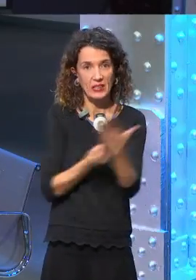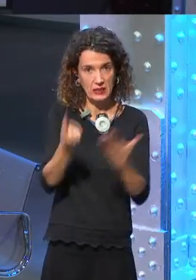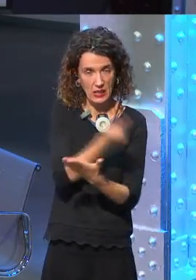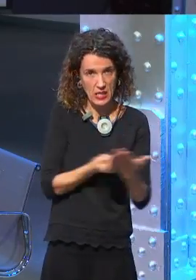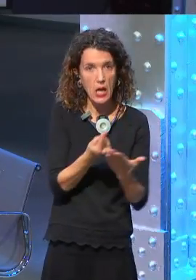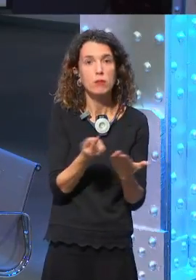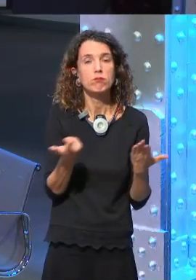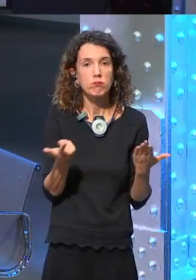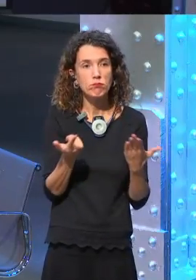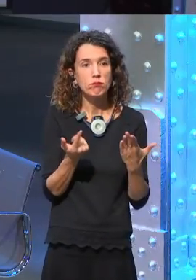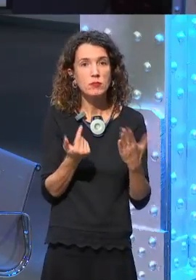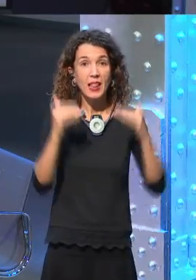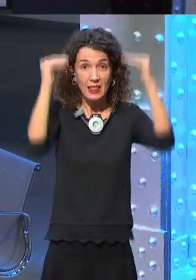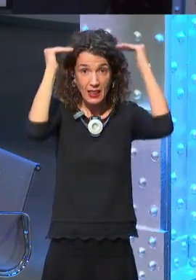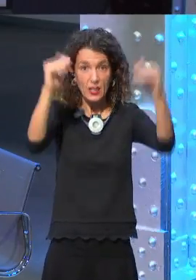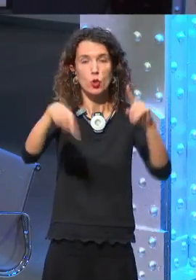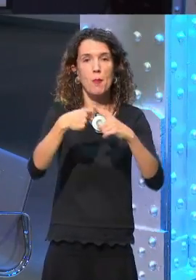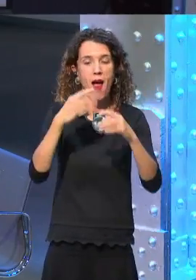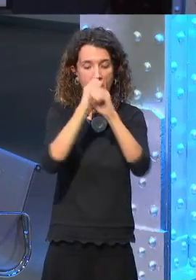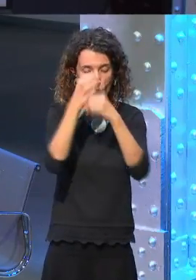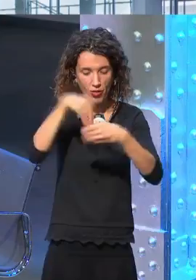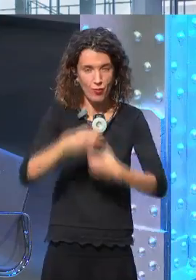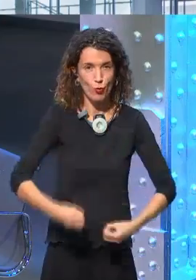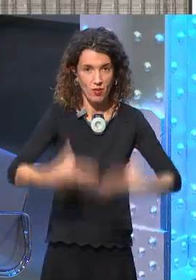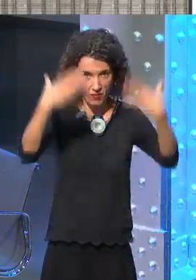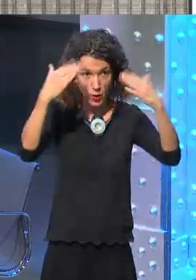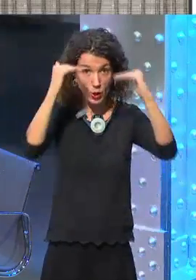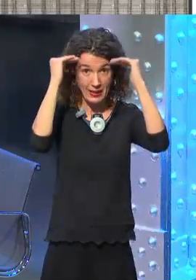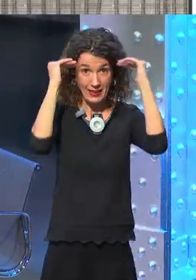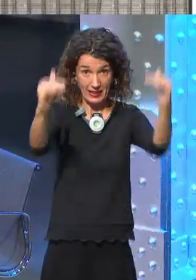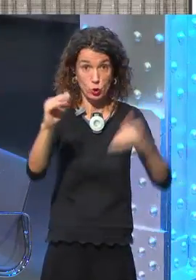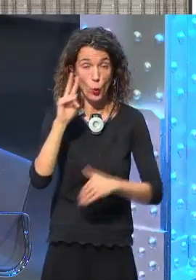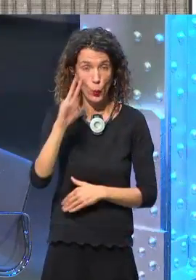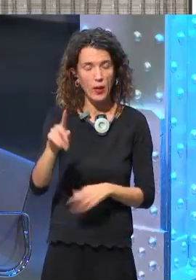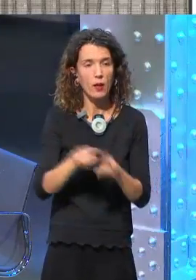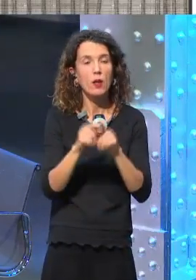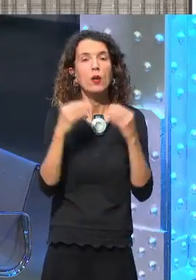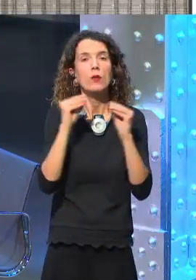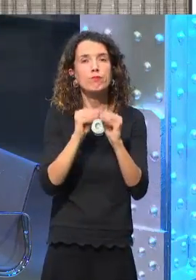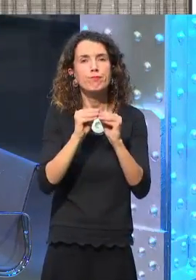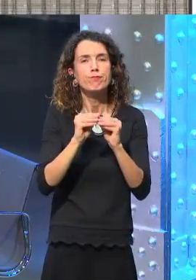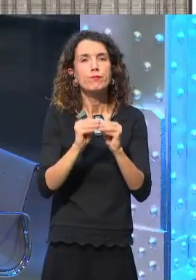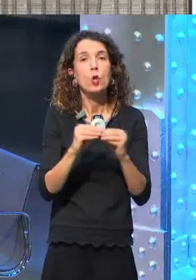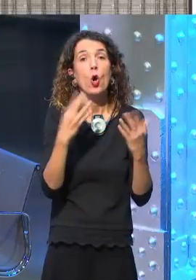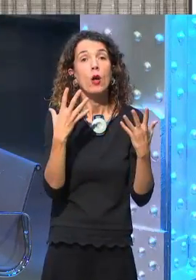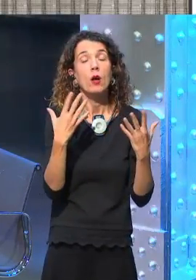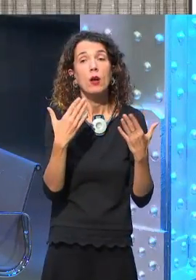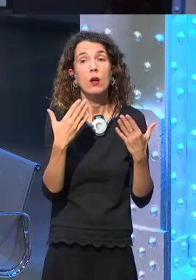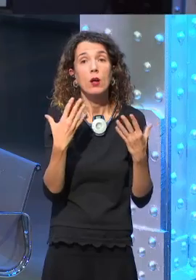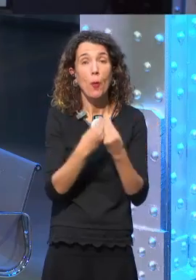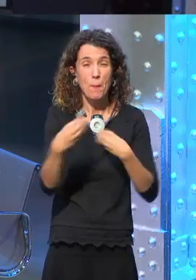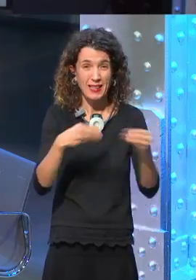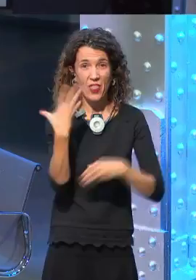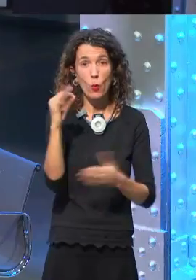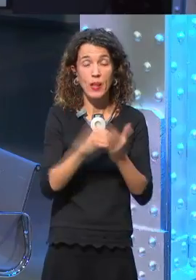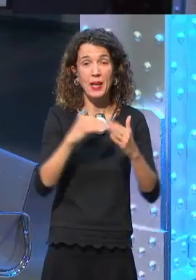el techo y el laboratorio de este edificio. Este techo que veis aquí está fabricado con